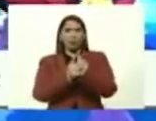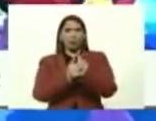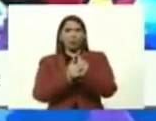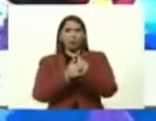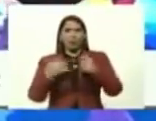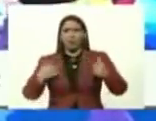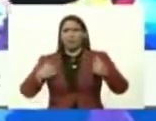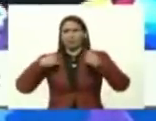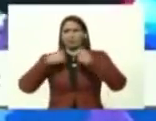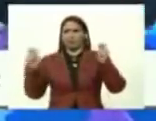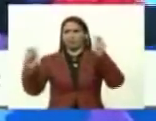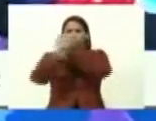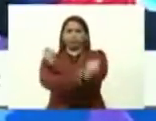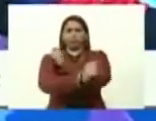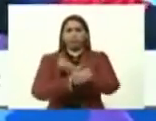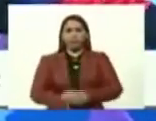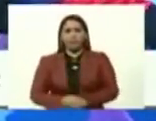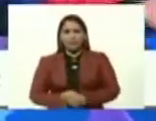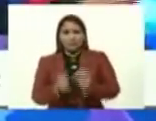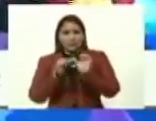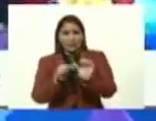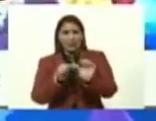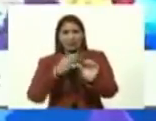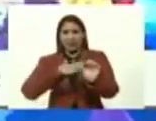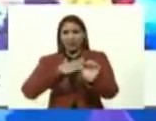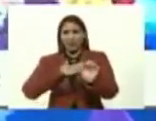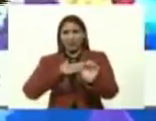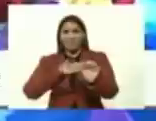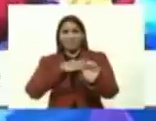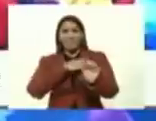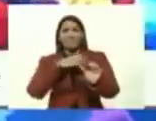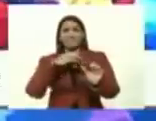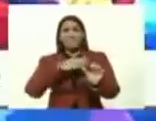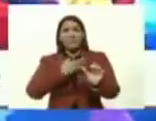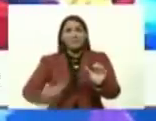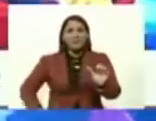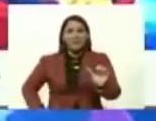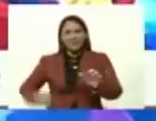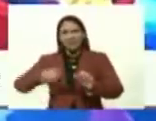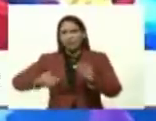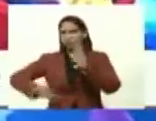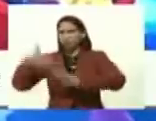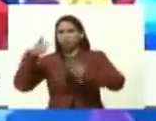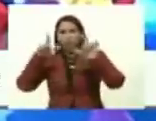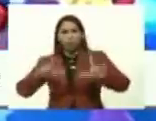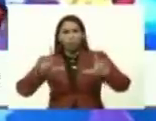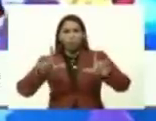Disfrazarme de Mervin, que Mervin se quedara aquí disfrazado de mí y yo irme para Tokio.